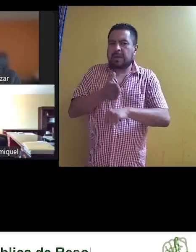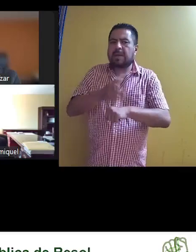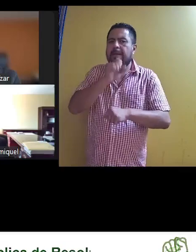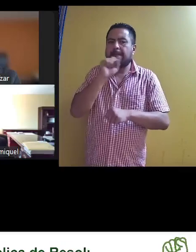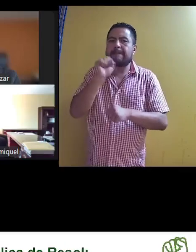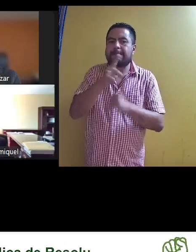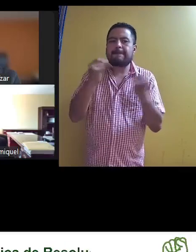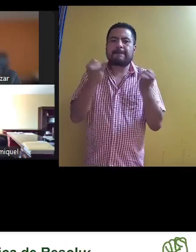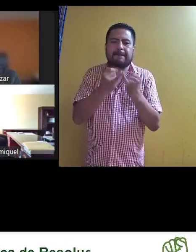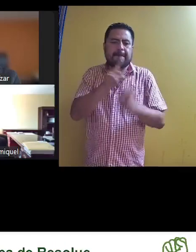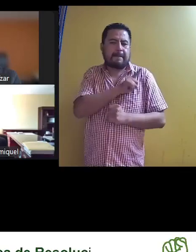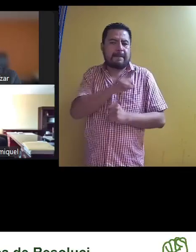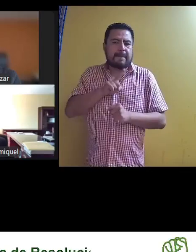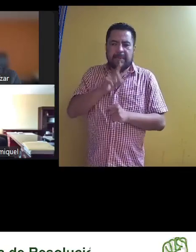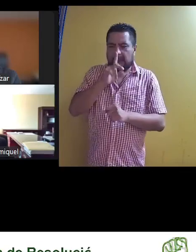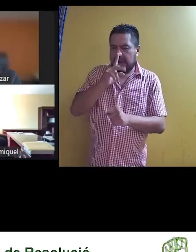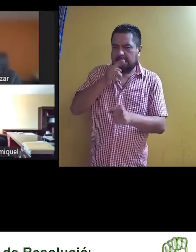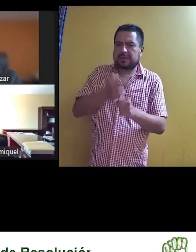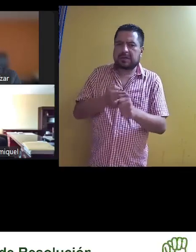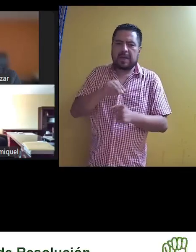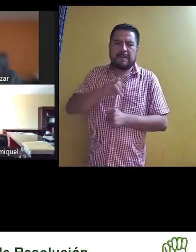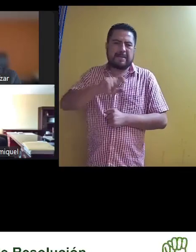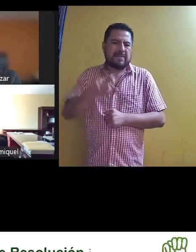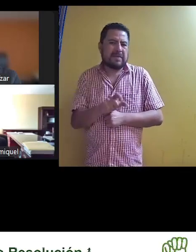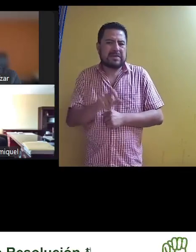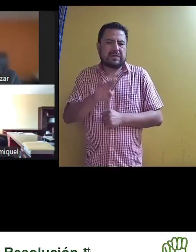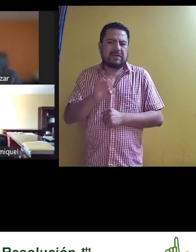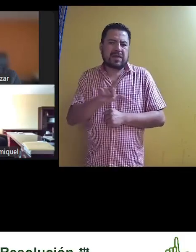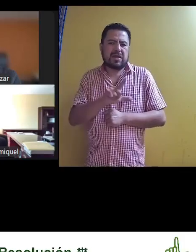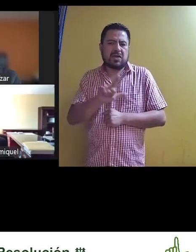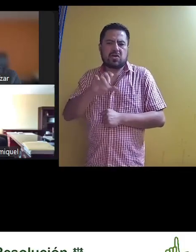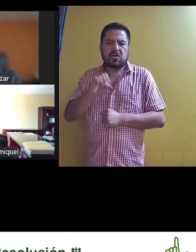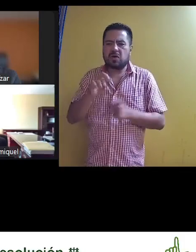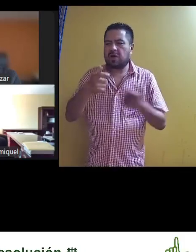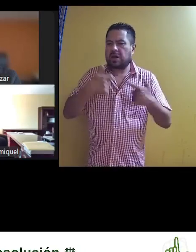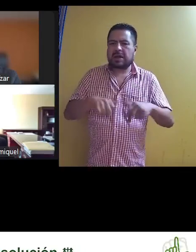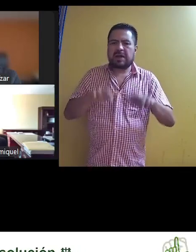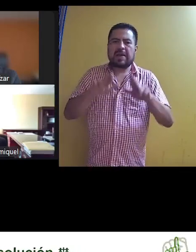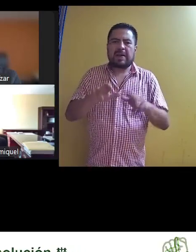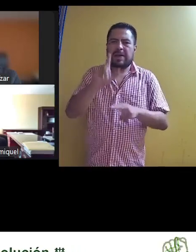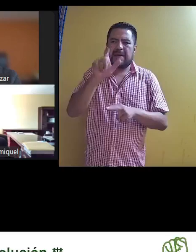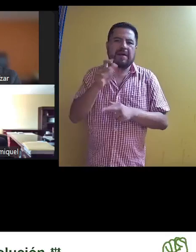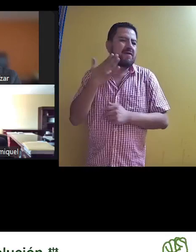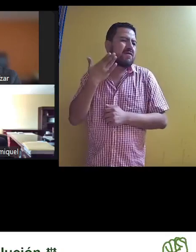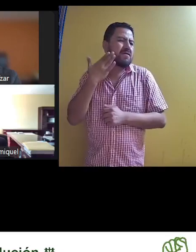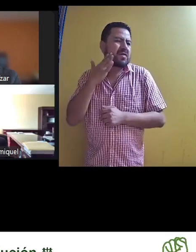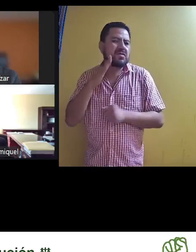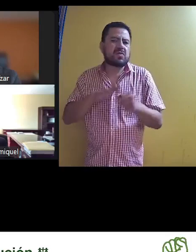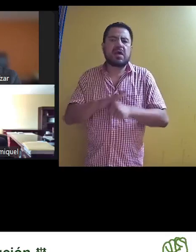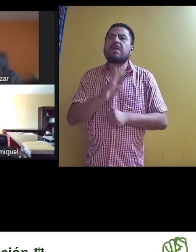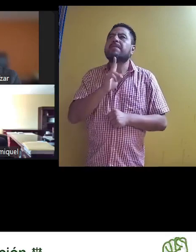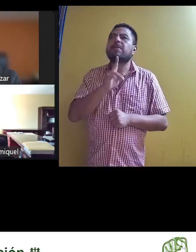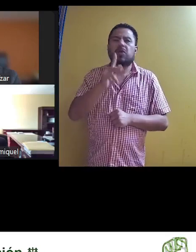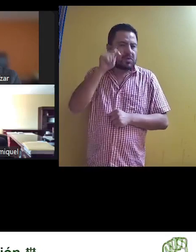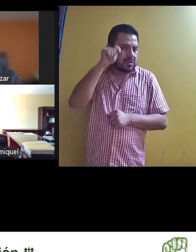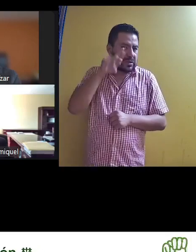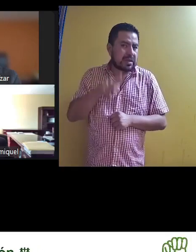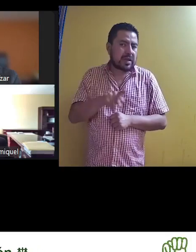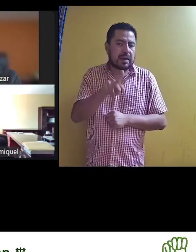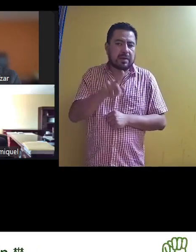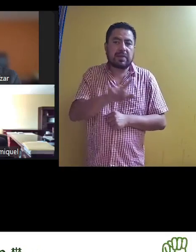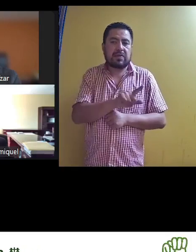asimismo, tener como responsable directo a Maximiliano Bello Flores como representante del perfil de Facebook La Voz de Tlapa.